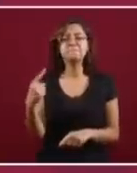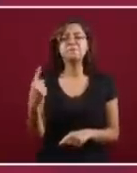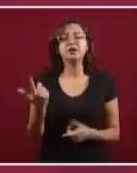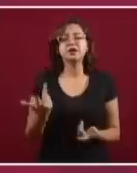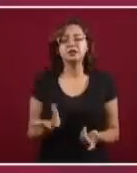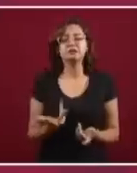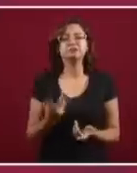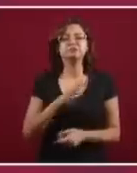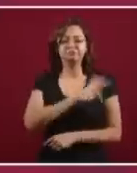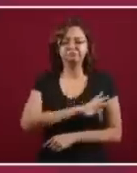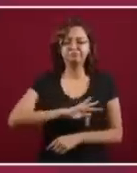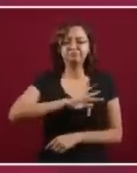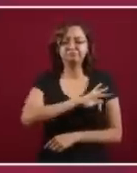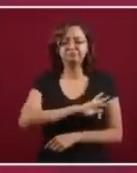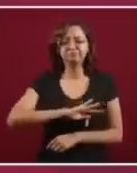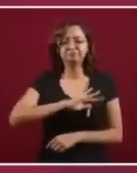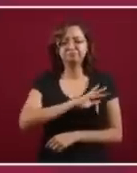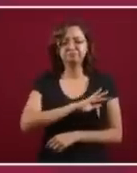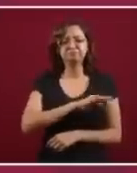y ser feliz